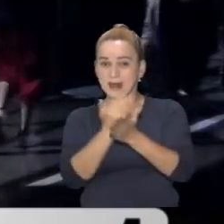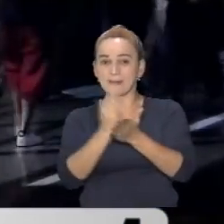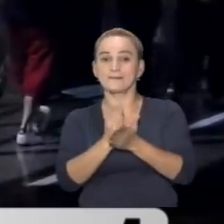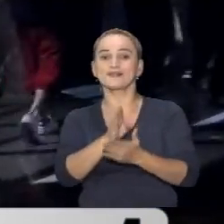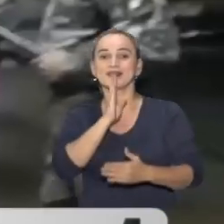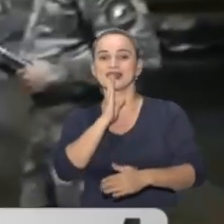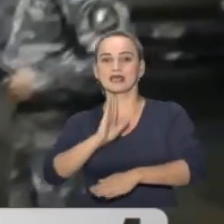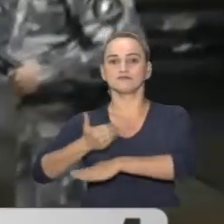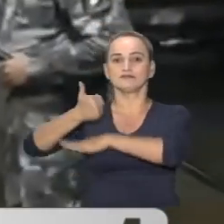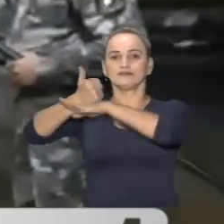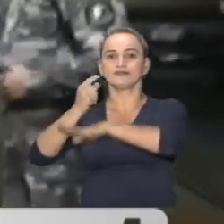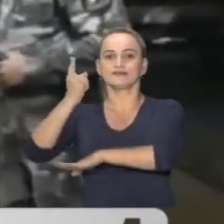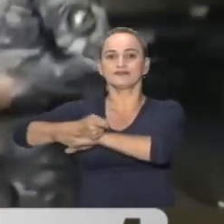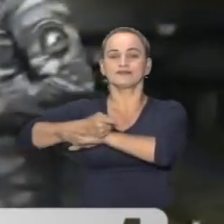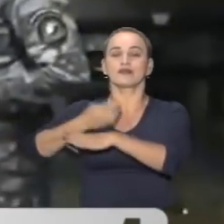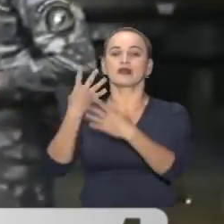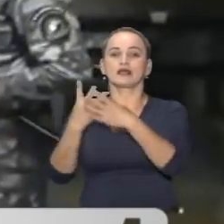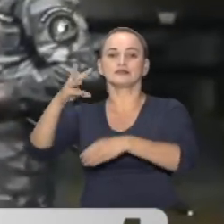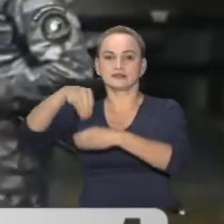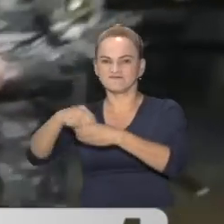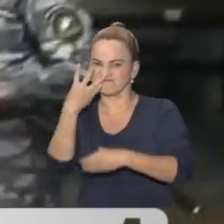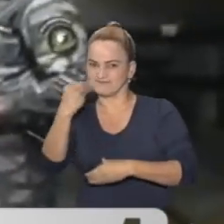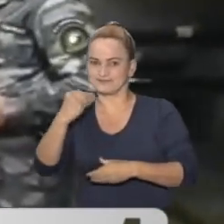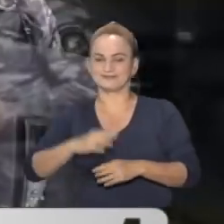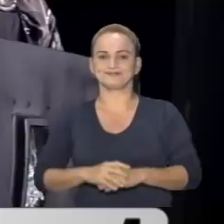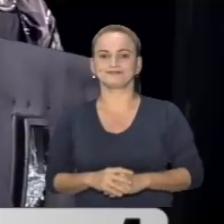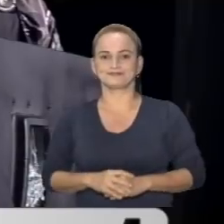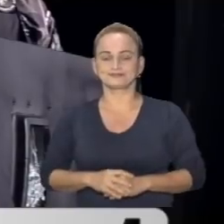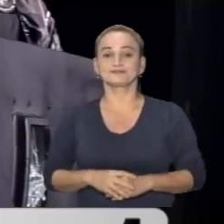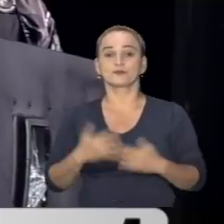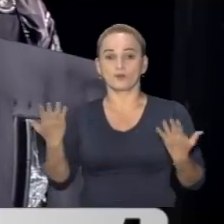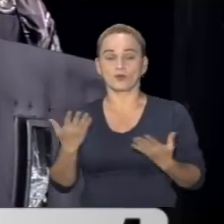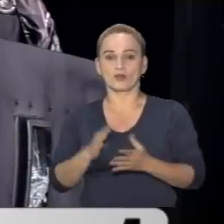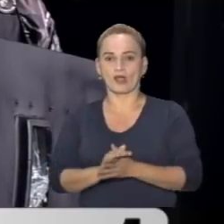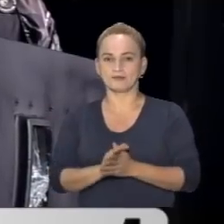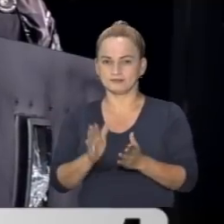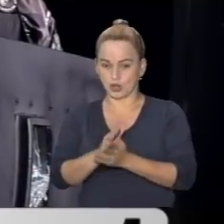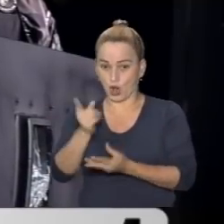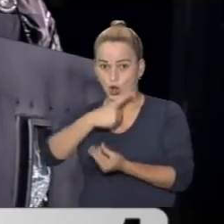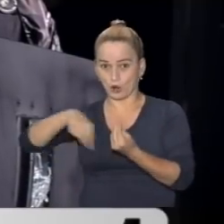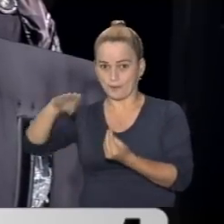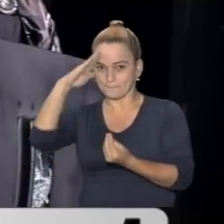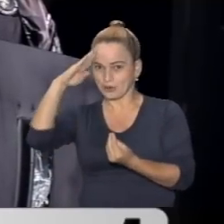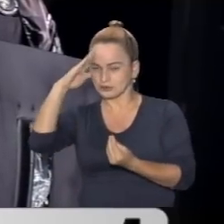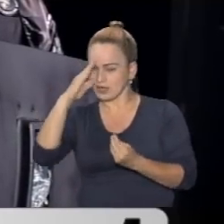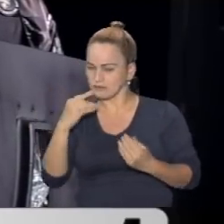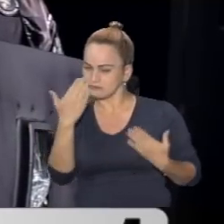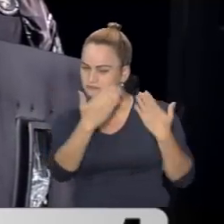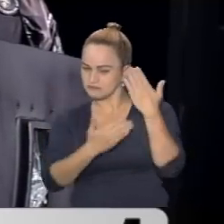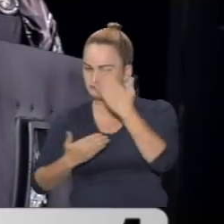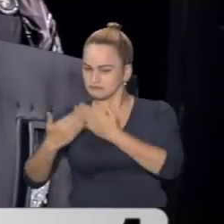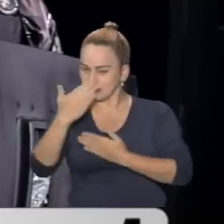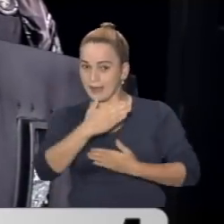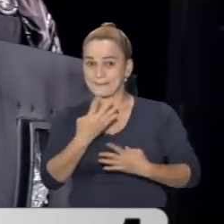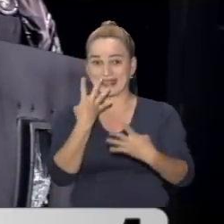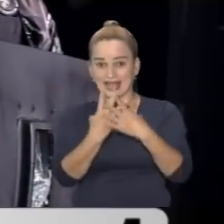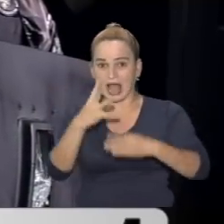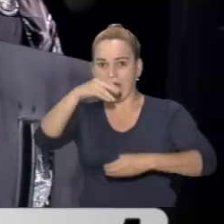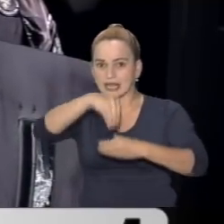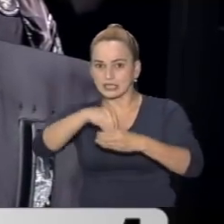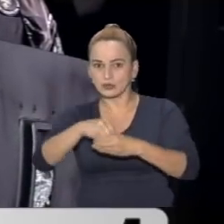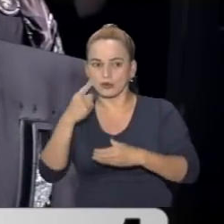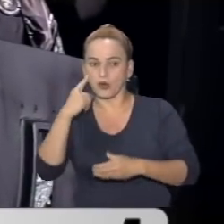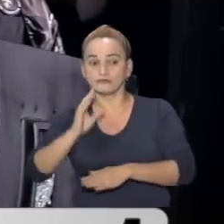dirigidos desde estas cárceles. A través de los grupos de inteligencia se ha detectado que de aquí mandan a